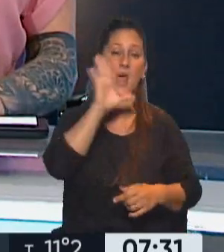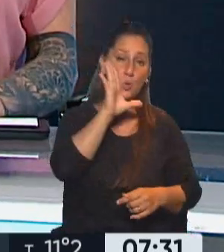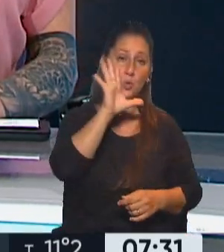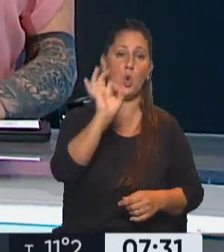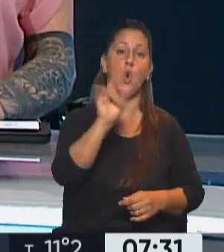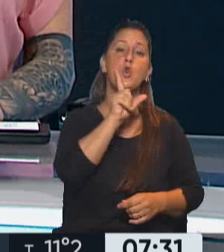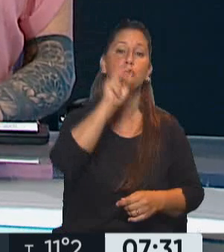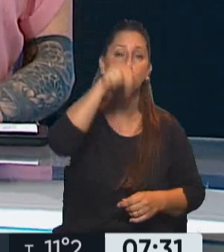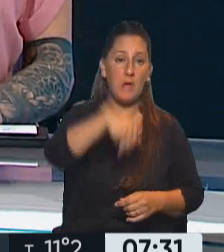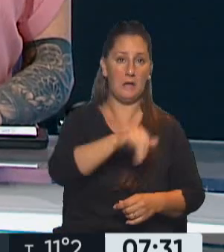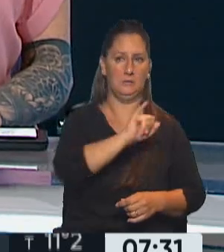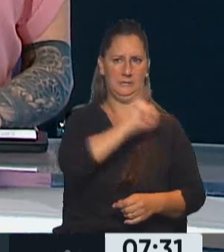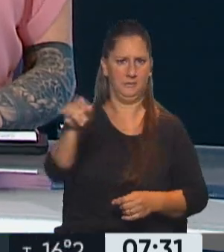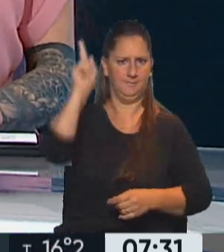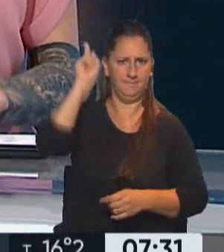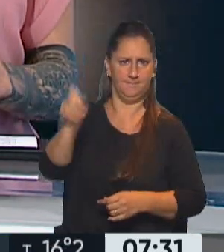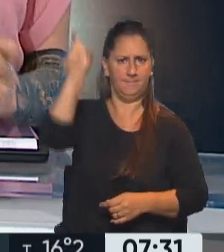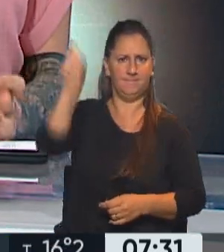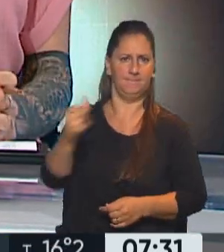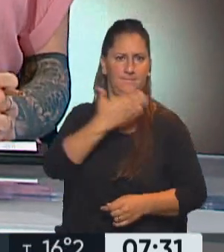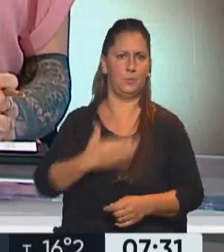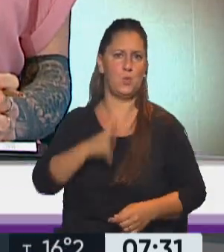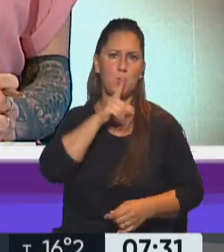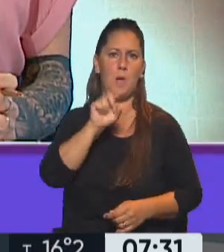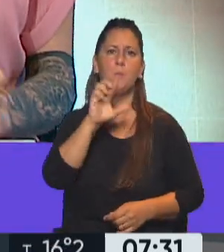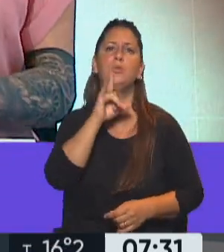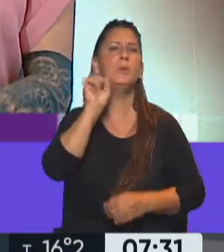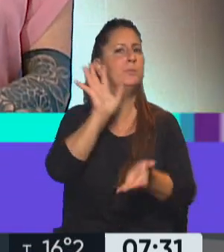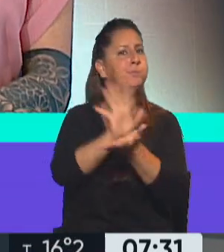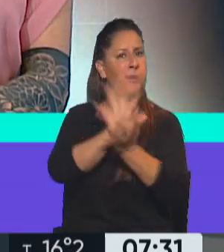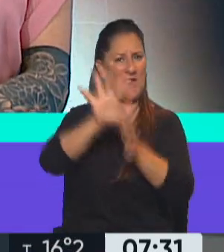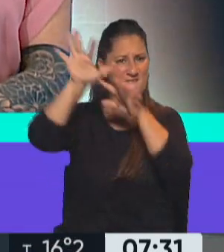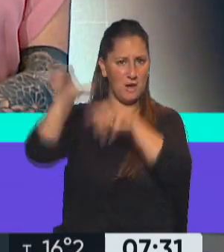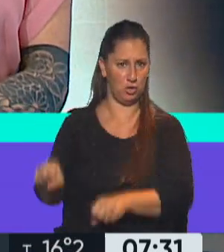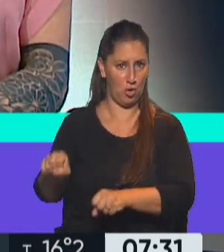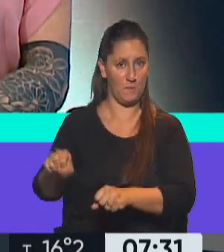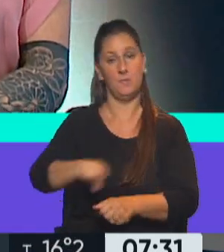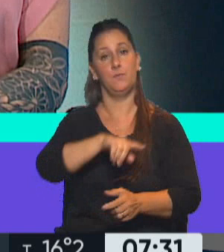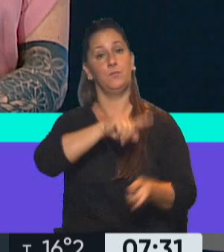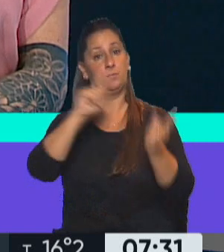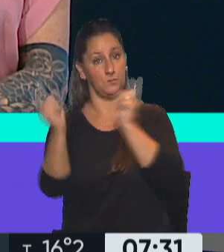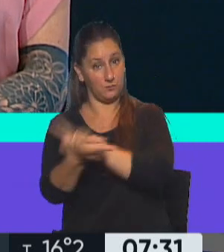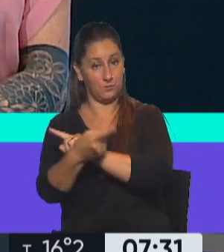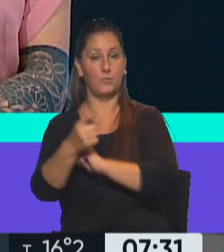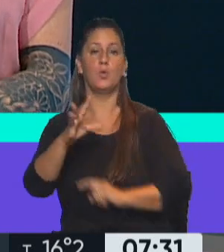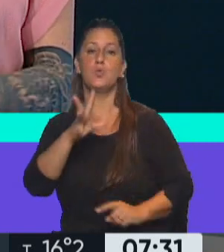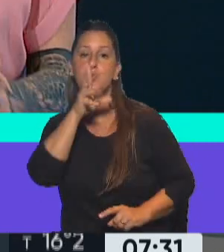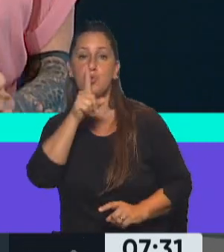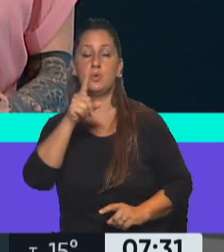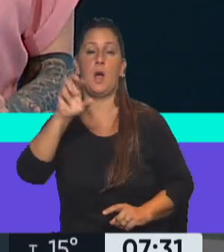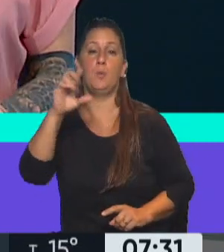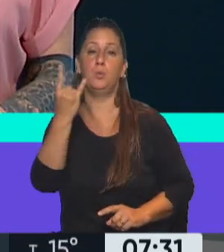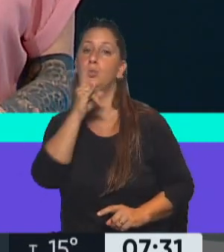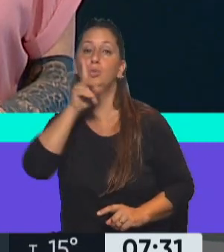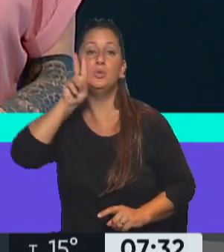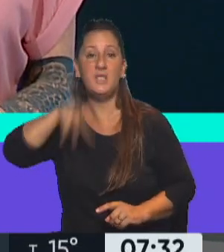OTAN señalando a Vladimir Putin como quien está invadiendo Ucrania, y por el otro lado, Vladimir Putin y Rusia indicando que el